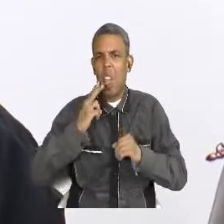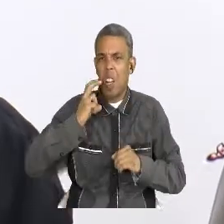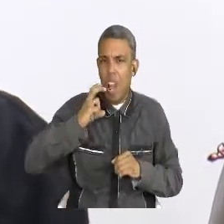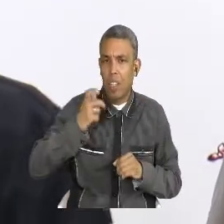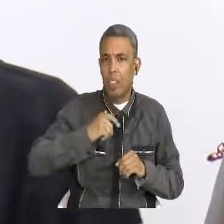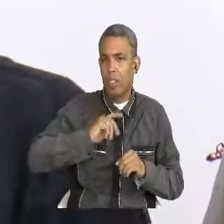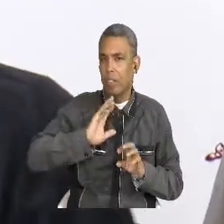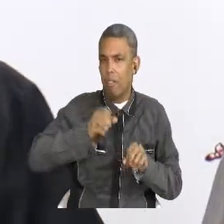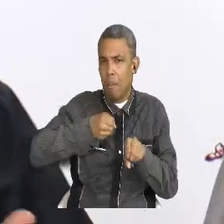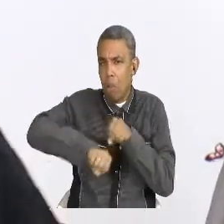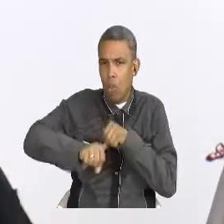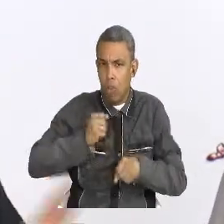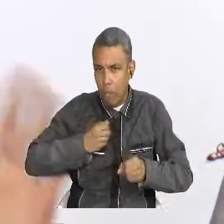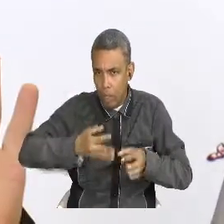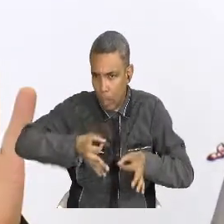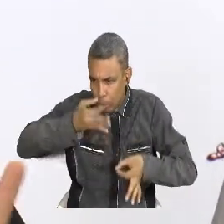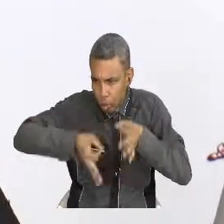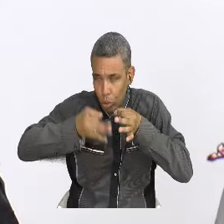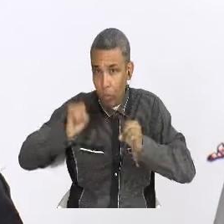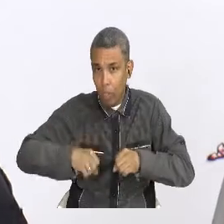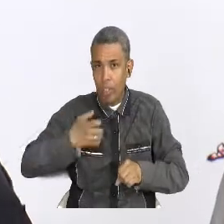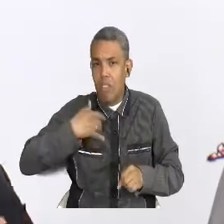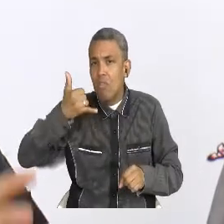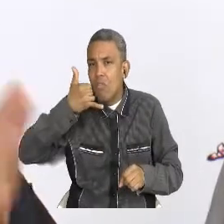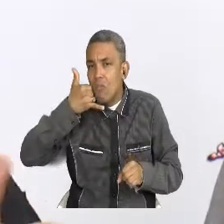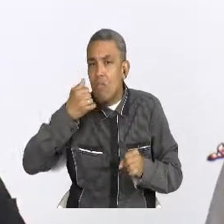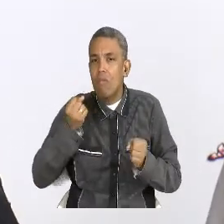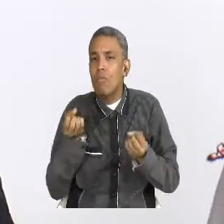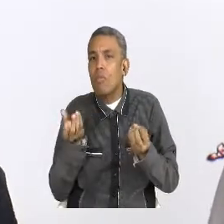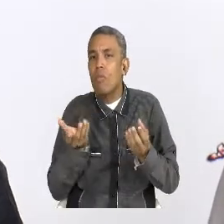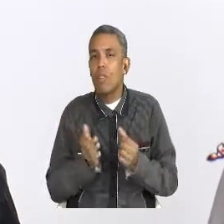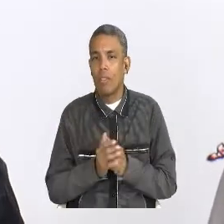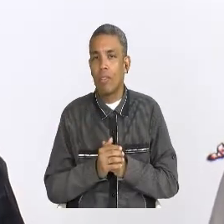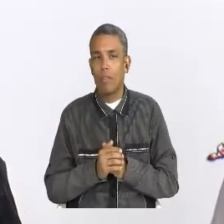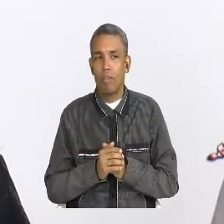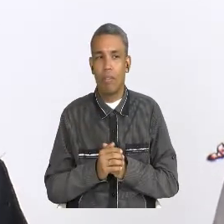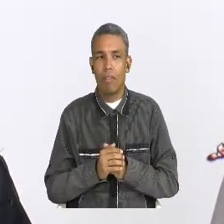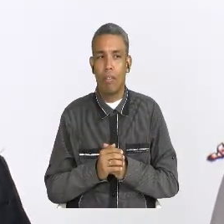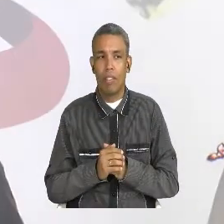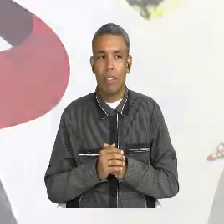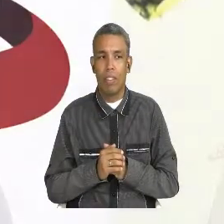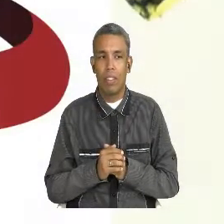super combos. Y voy a recordarle el número telefónico a la gente hermosa de Barranca. ¿Sí? Rápido. Entonces,